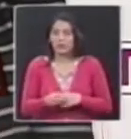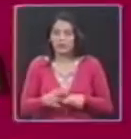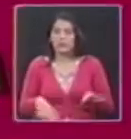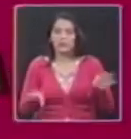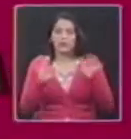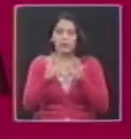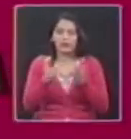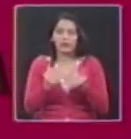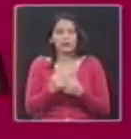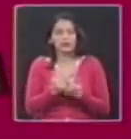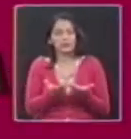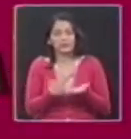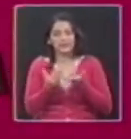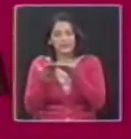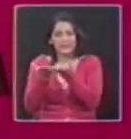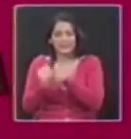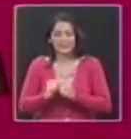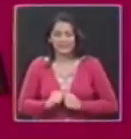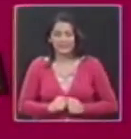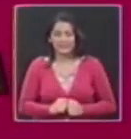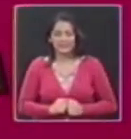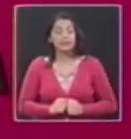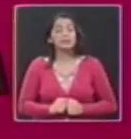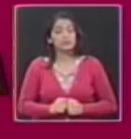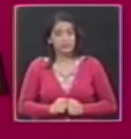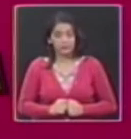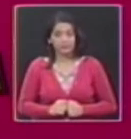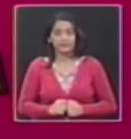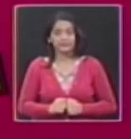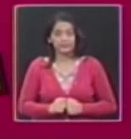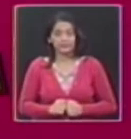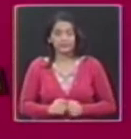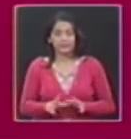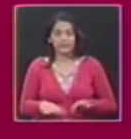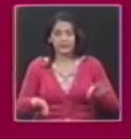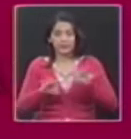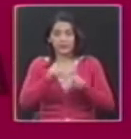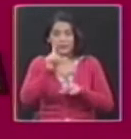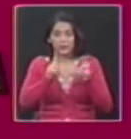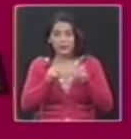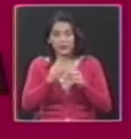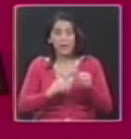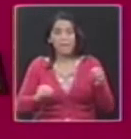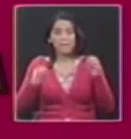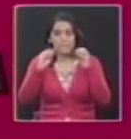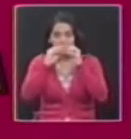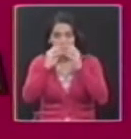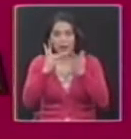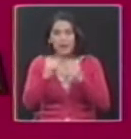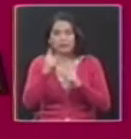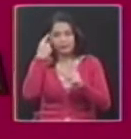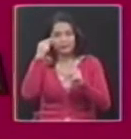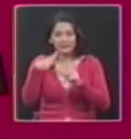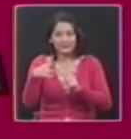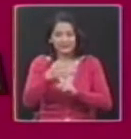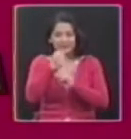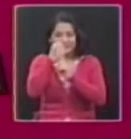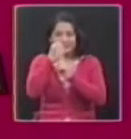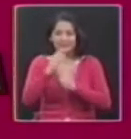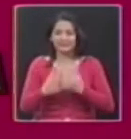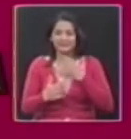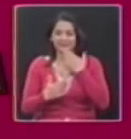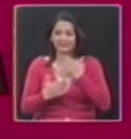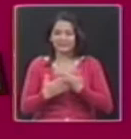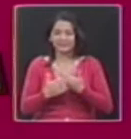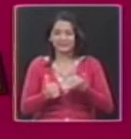algo novedoso que estamos... Lo importante es darle paso y tener la oportunidad de que esto se haga realidad, ¿no? Esa básicamente me imagino es la idea. Exactamente. Yo quiero agradecerle. Vamos